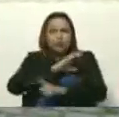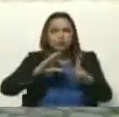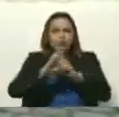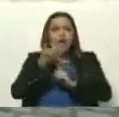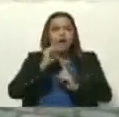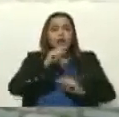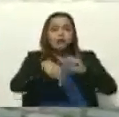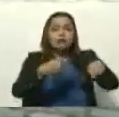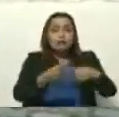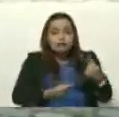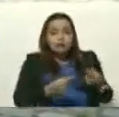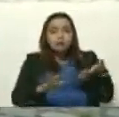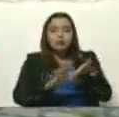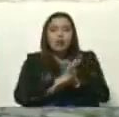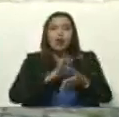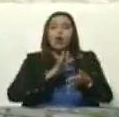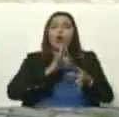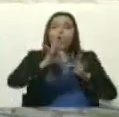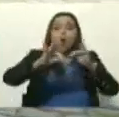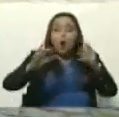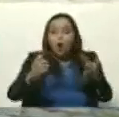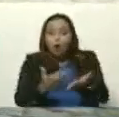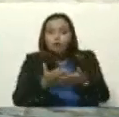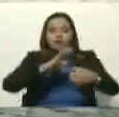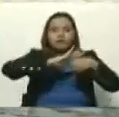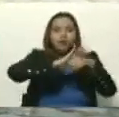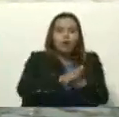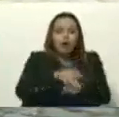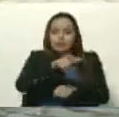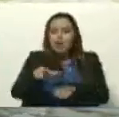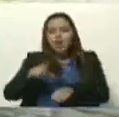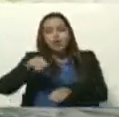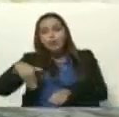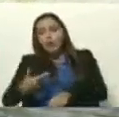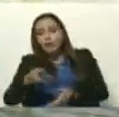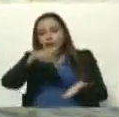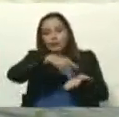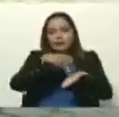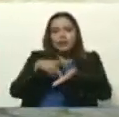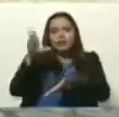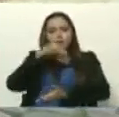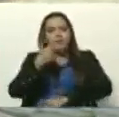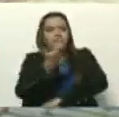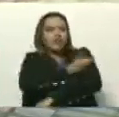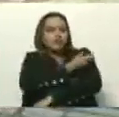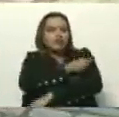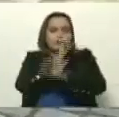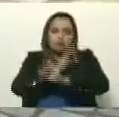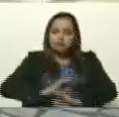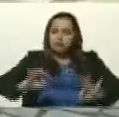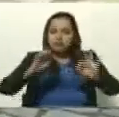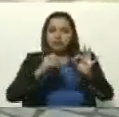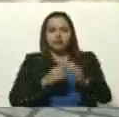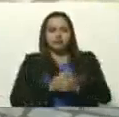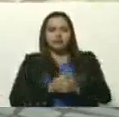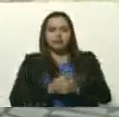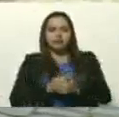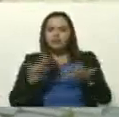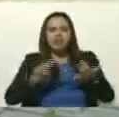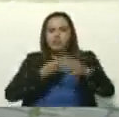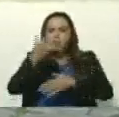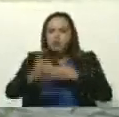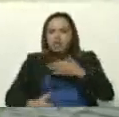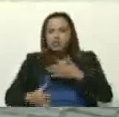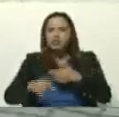golpeado con todo este tema del cob y las restricciones de que la gente se podía sumar que no había vacunación en ese entonces de qué proyecto estamos